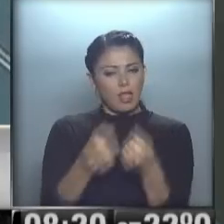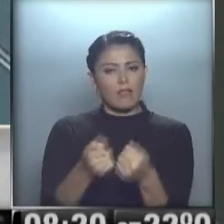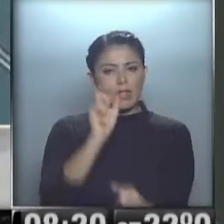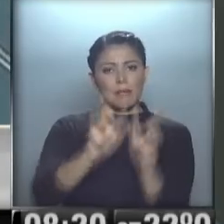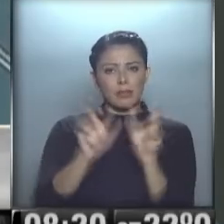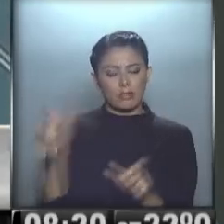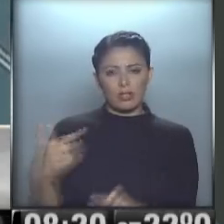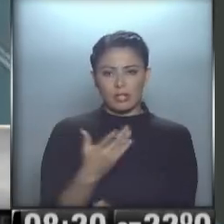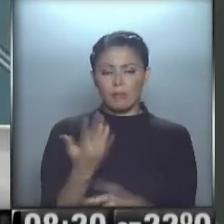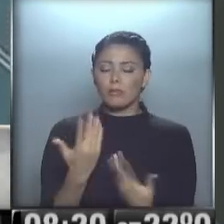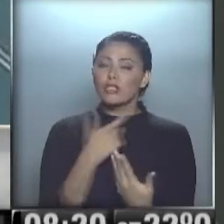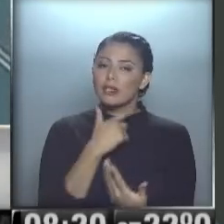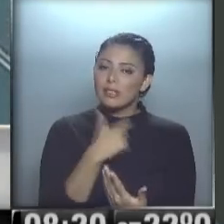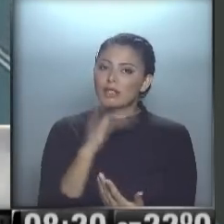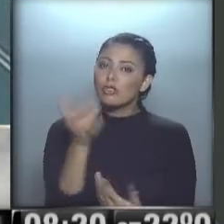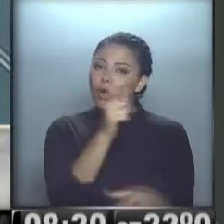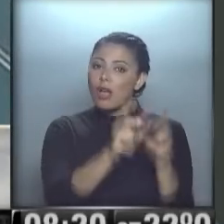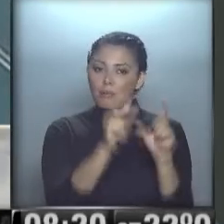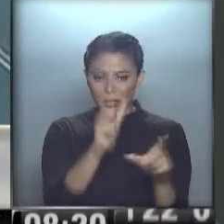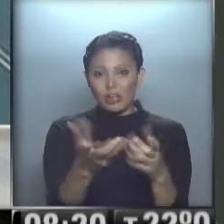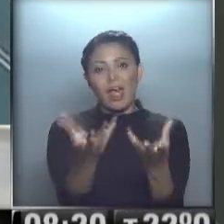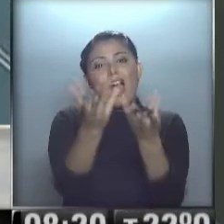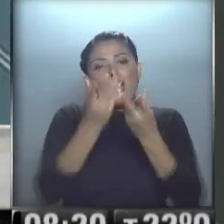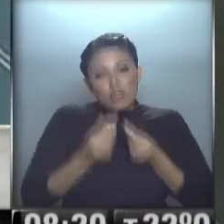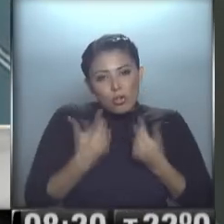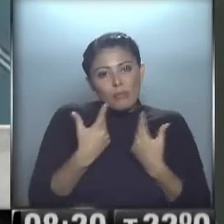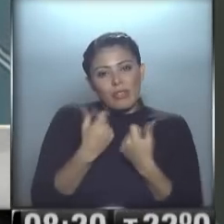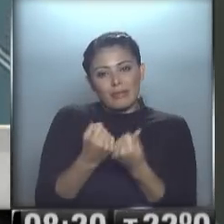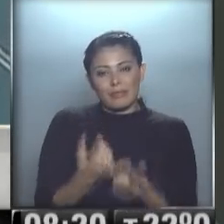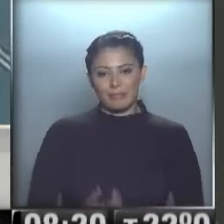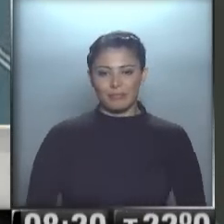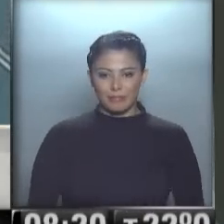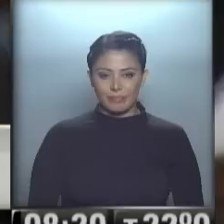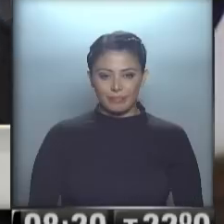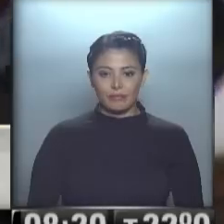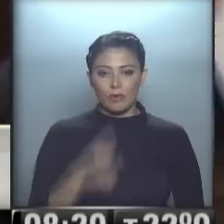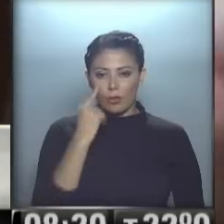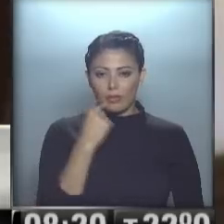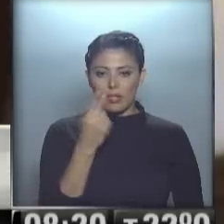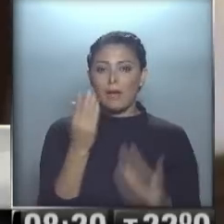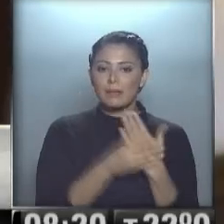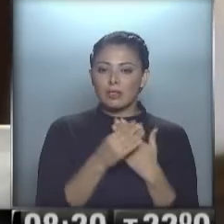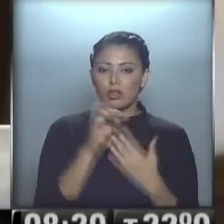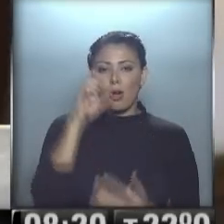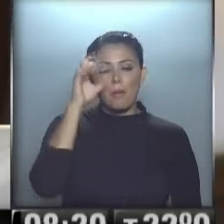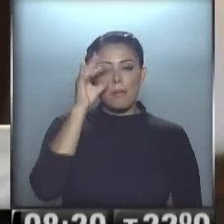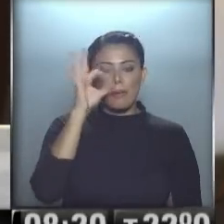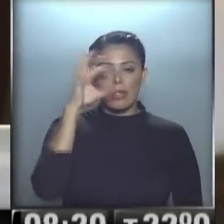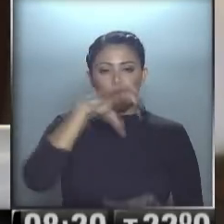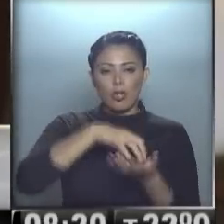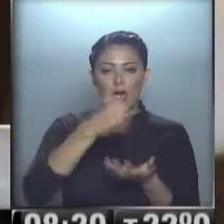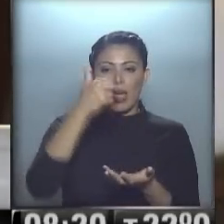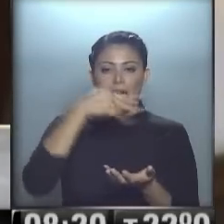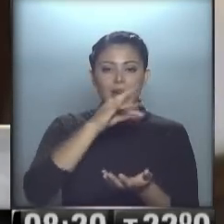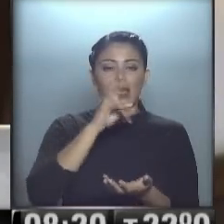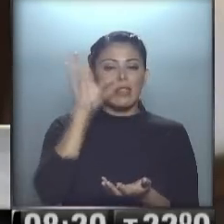los consumidores y queremos que los consumidores nos ayuden a defenderlo ministro de an